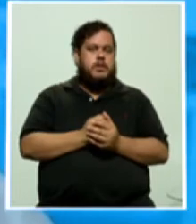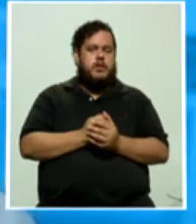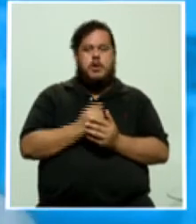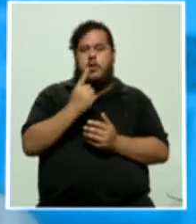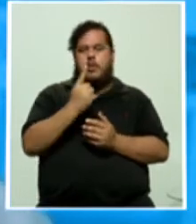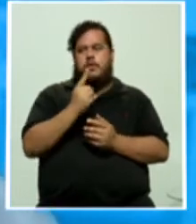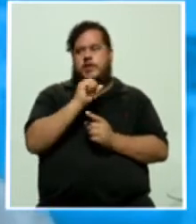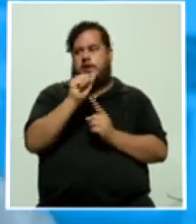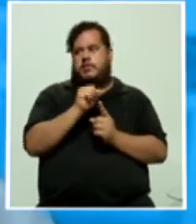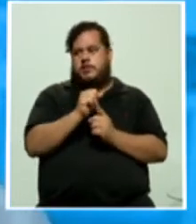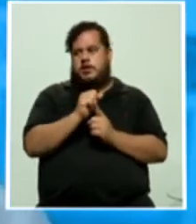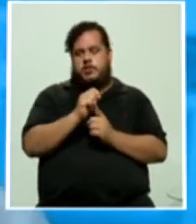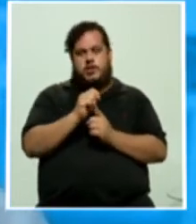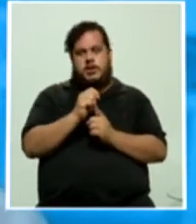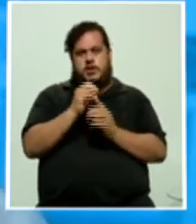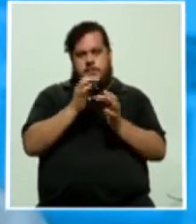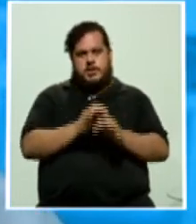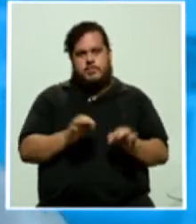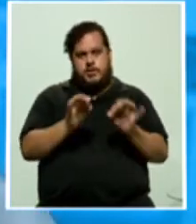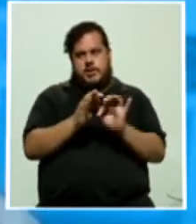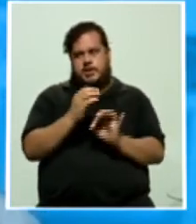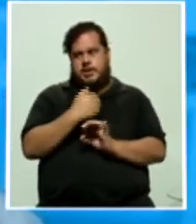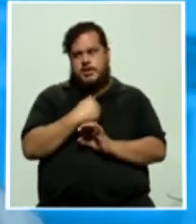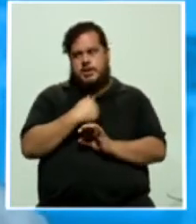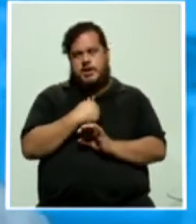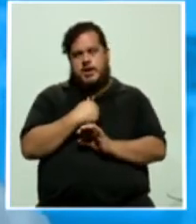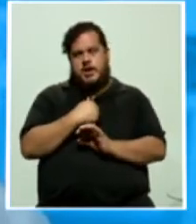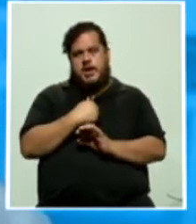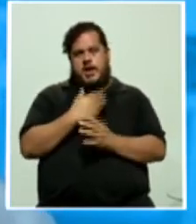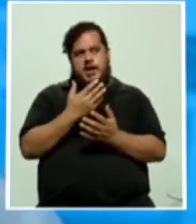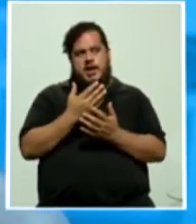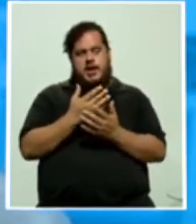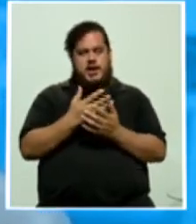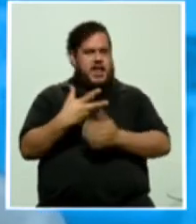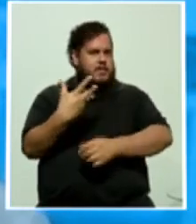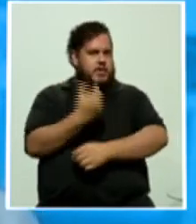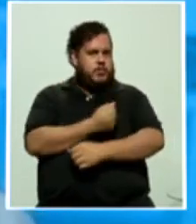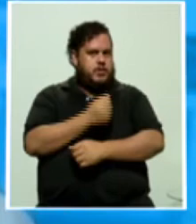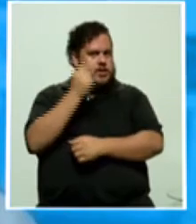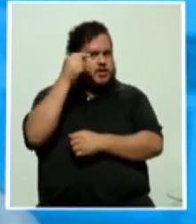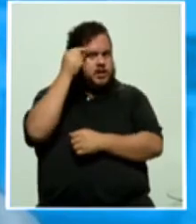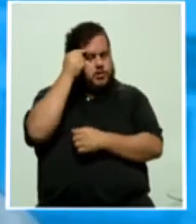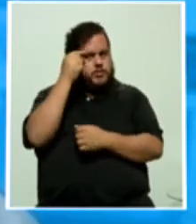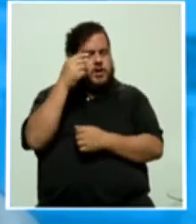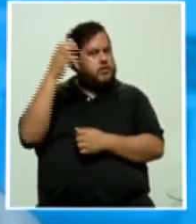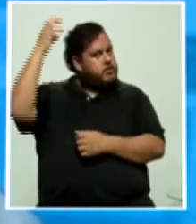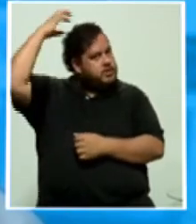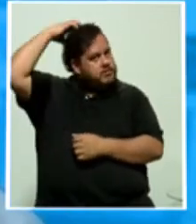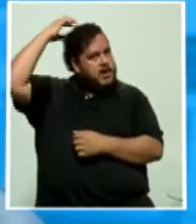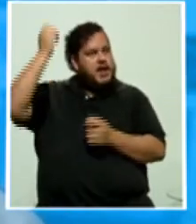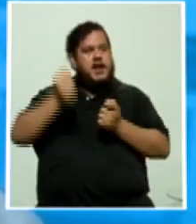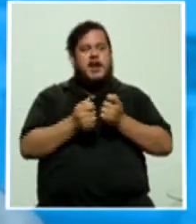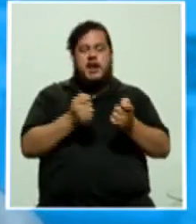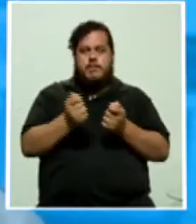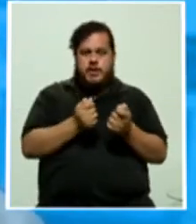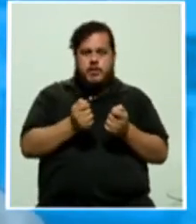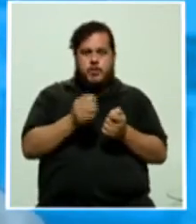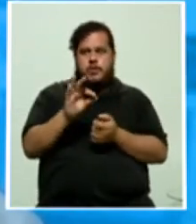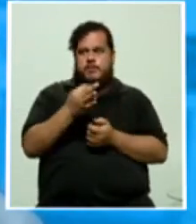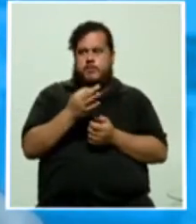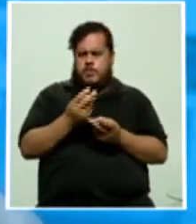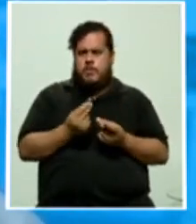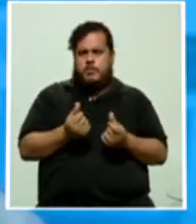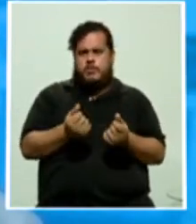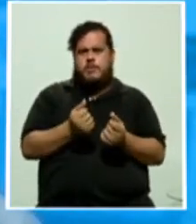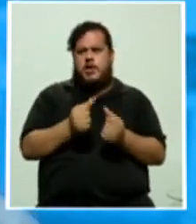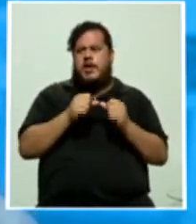de los elementos claves es tener la disponibilidad de vacunas, que es algo que el gobierno de Israel manejó de forma muy rápida y